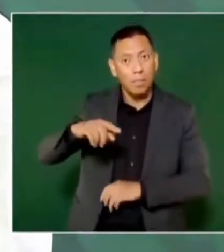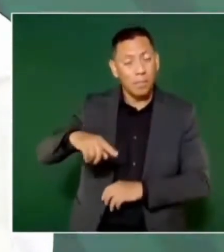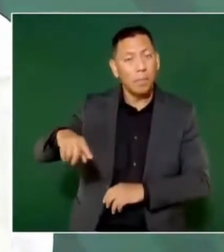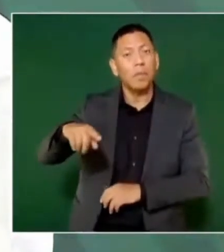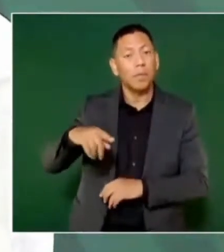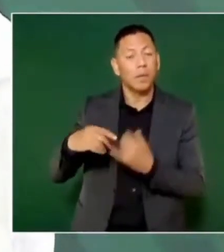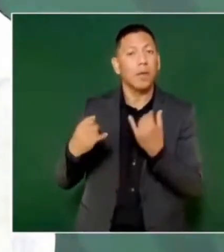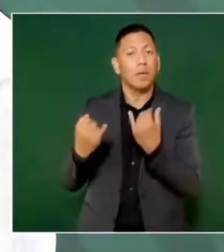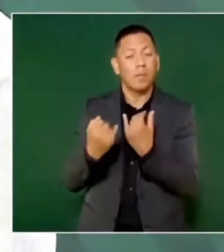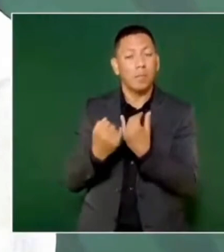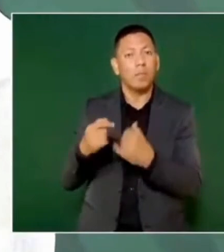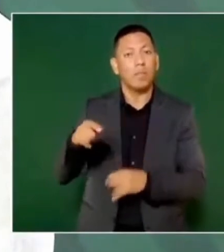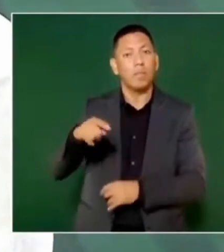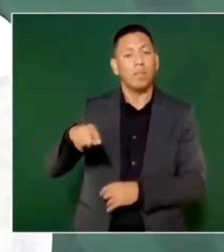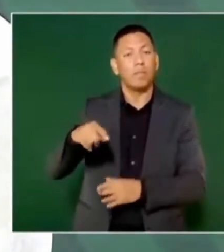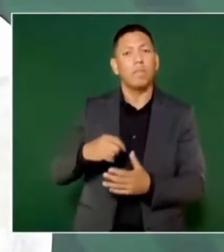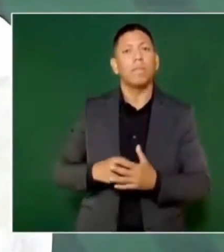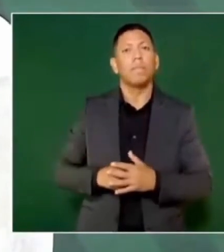de